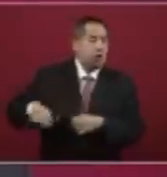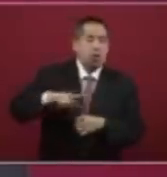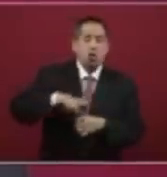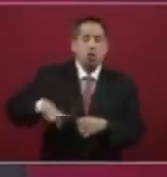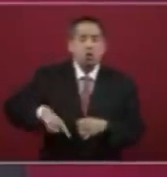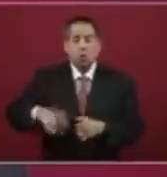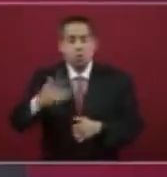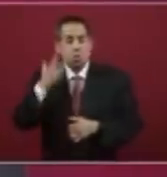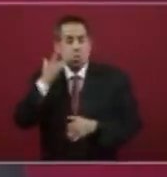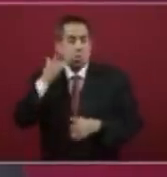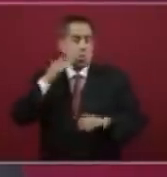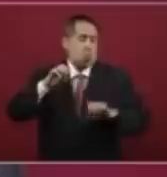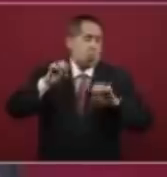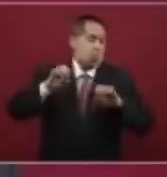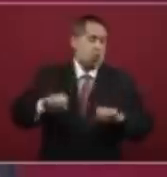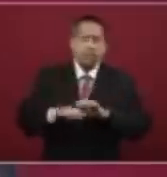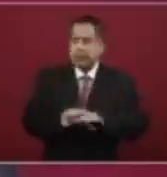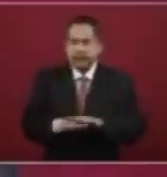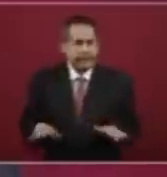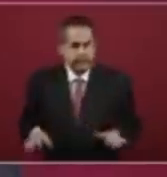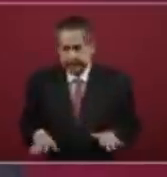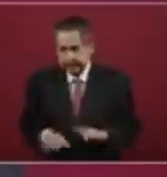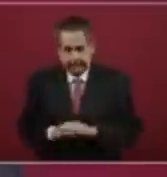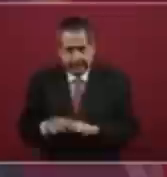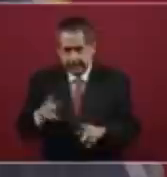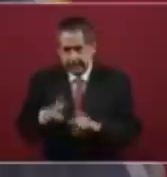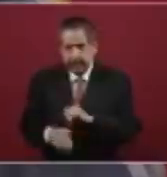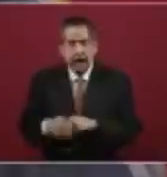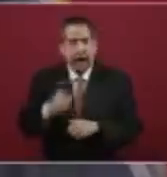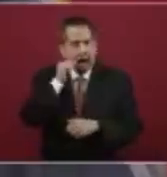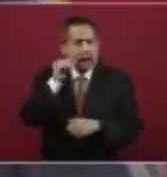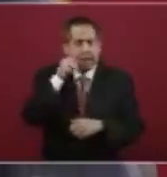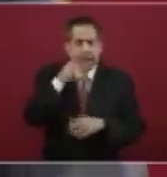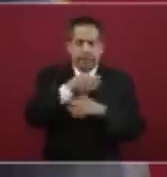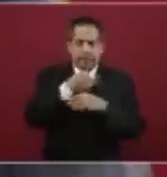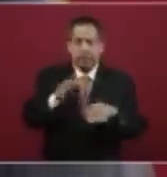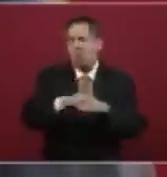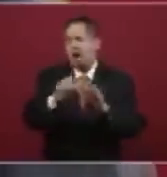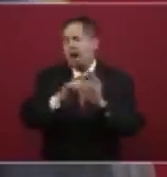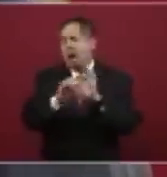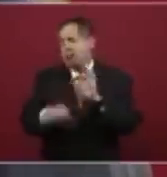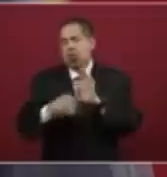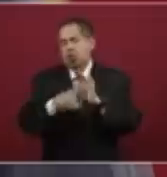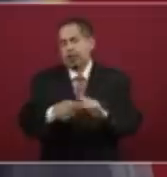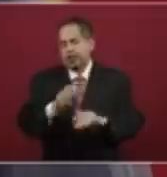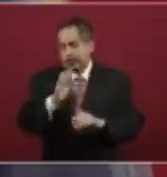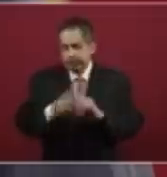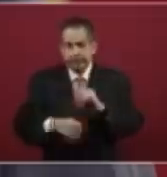gobierno. Ayer se dio a conocer, por poner un ejemplo,